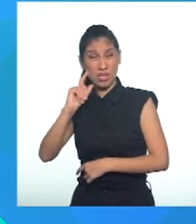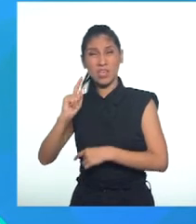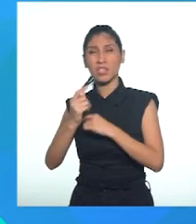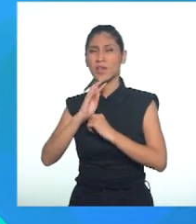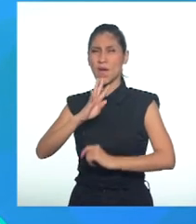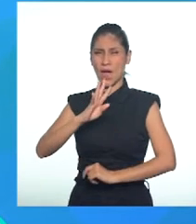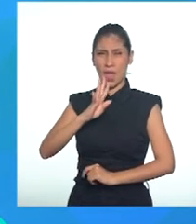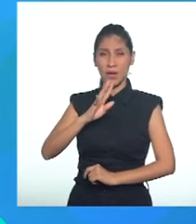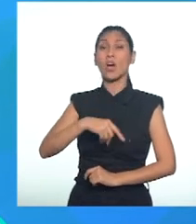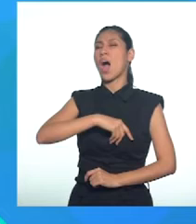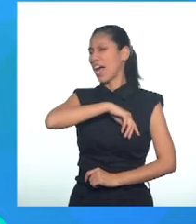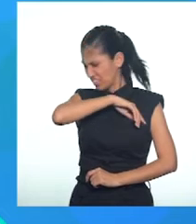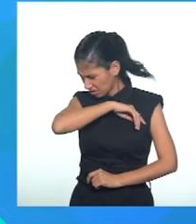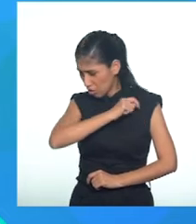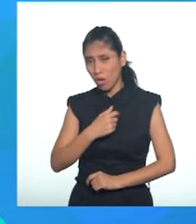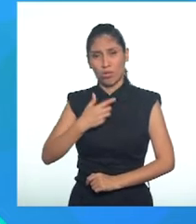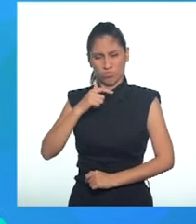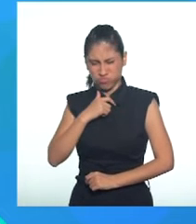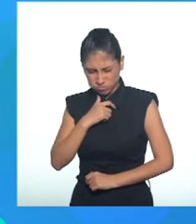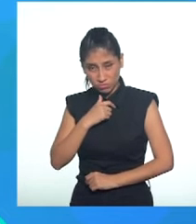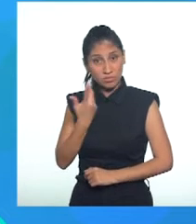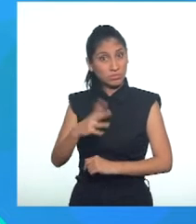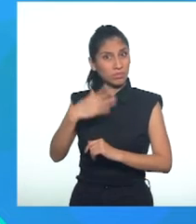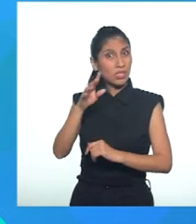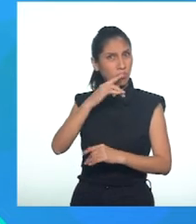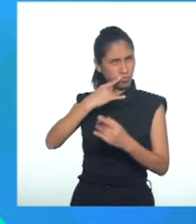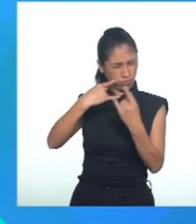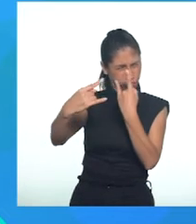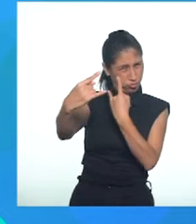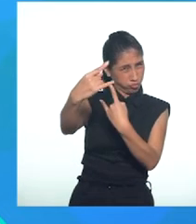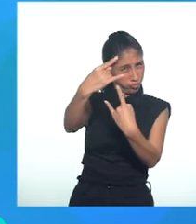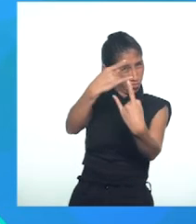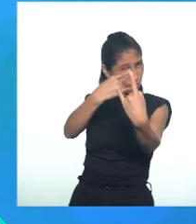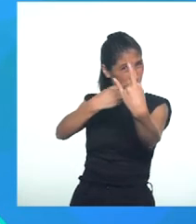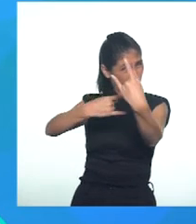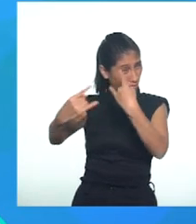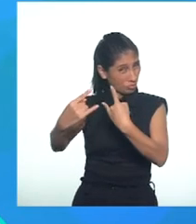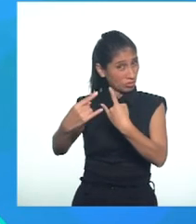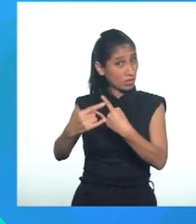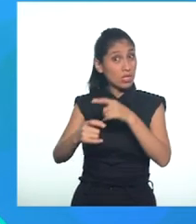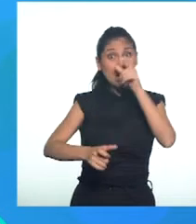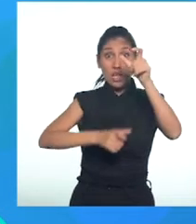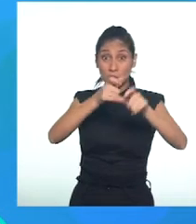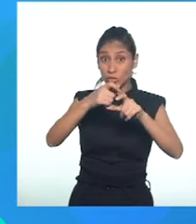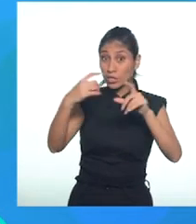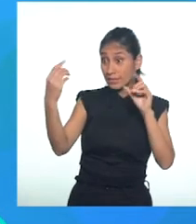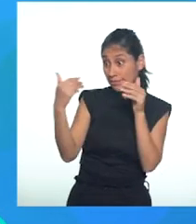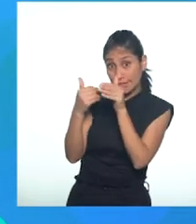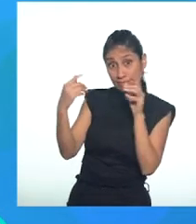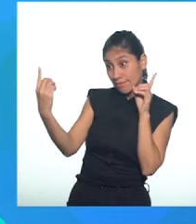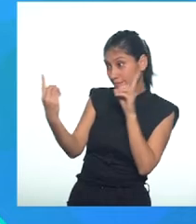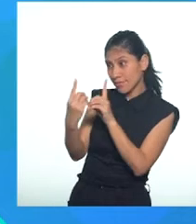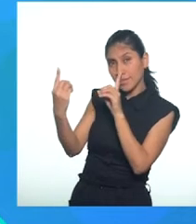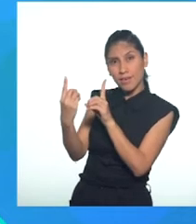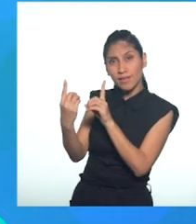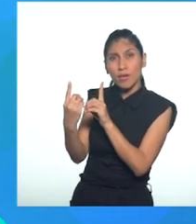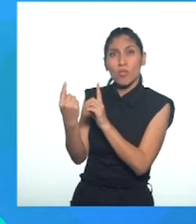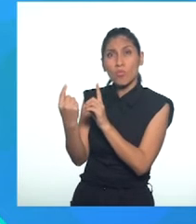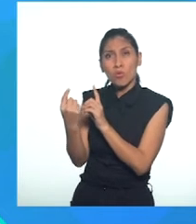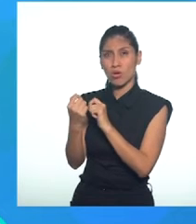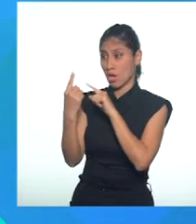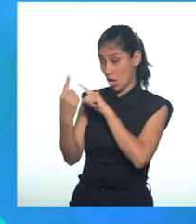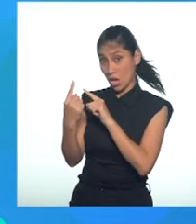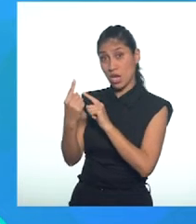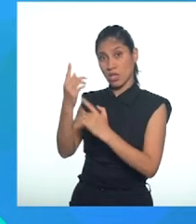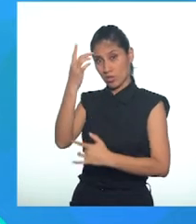gotitas de saliva con la bacteria de la tuberculosis. Y las personas que se encuentran cerca a ellas pueden inhalar